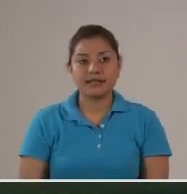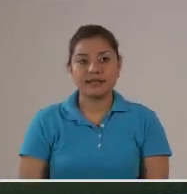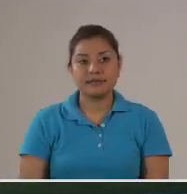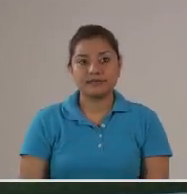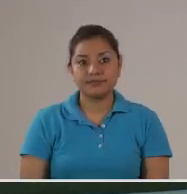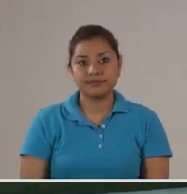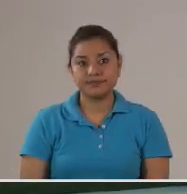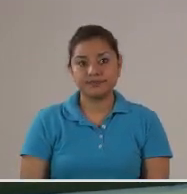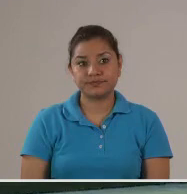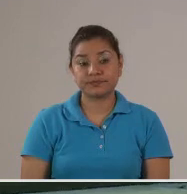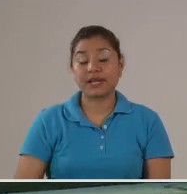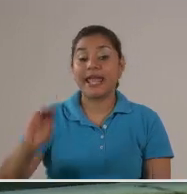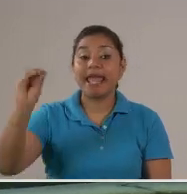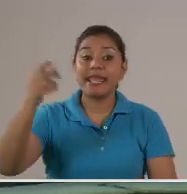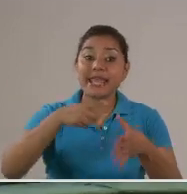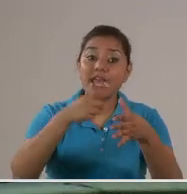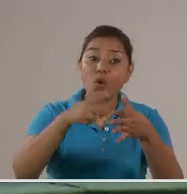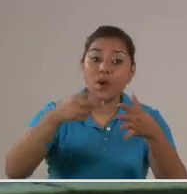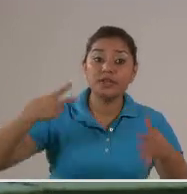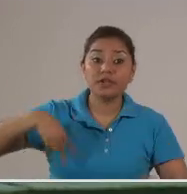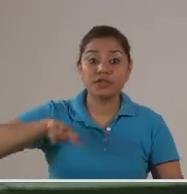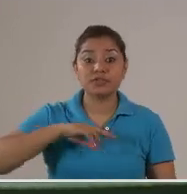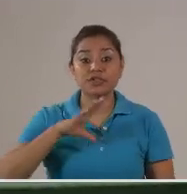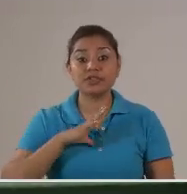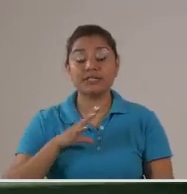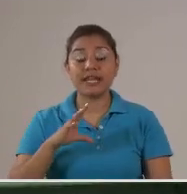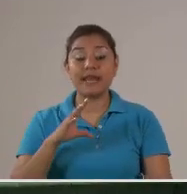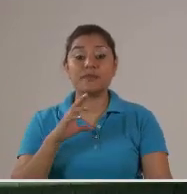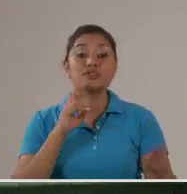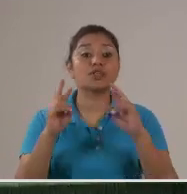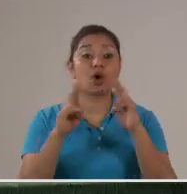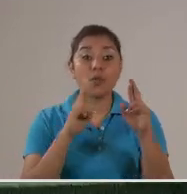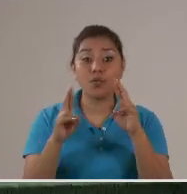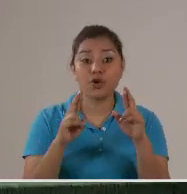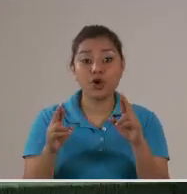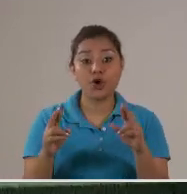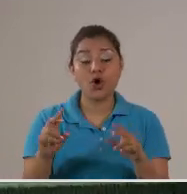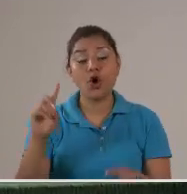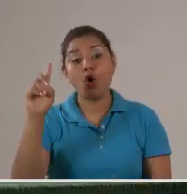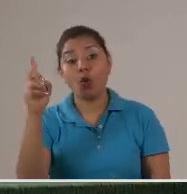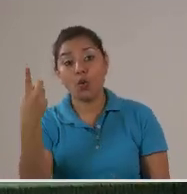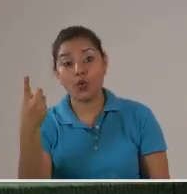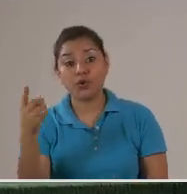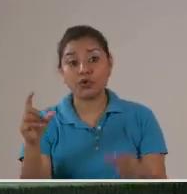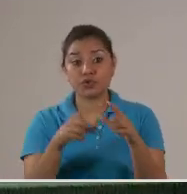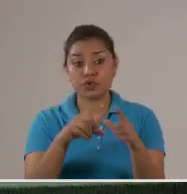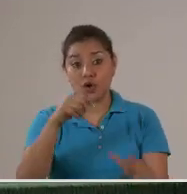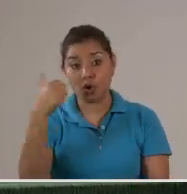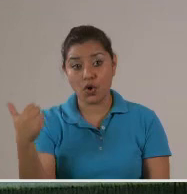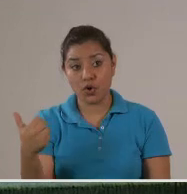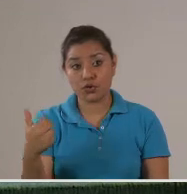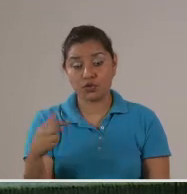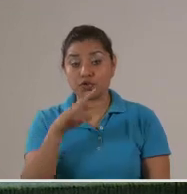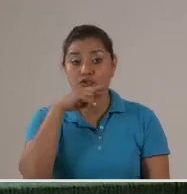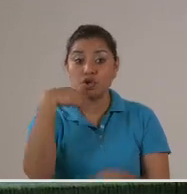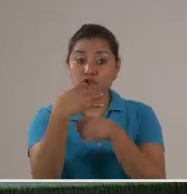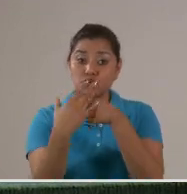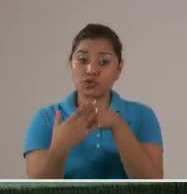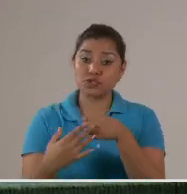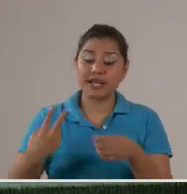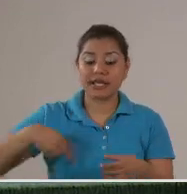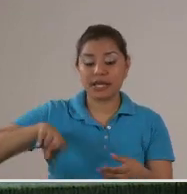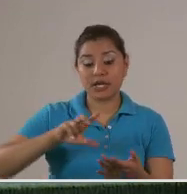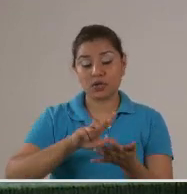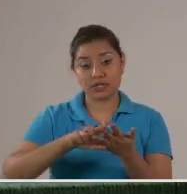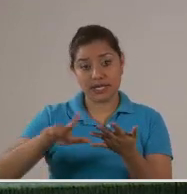dice que cuando nosotros tenemos comunión unos con otros su sangre nos